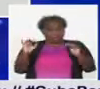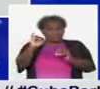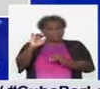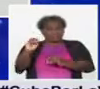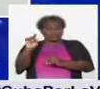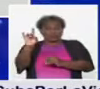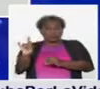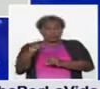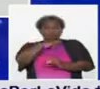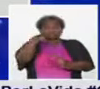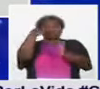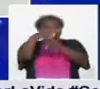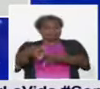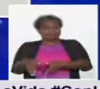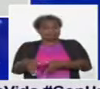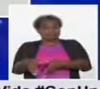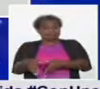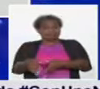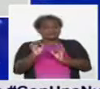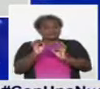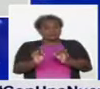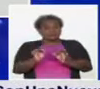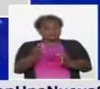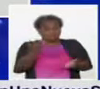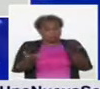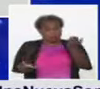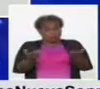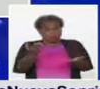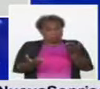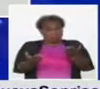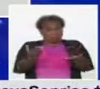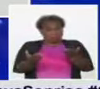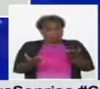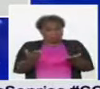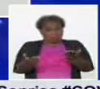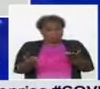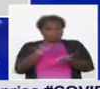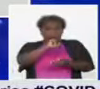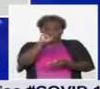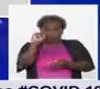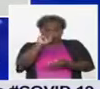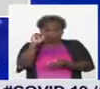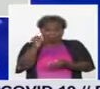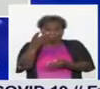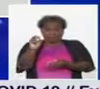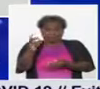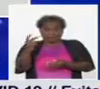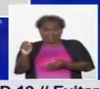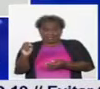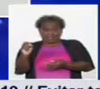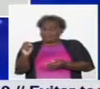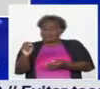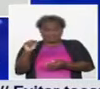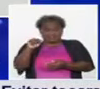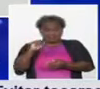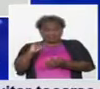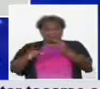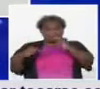fallecidos, y siempre lo tenemos que comparar con lo que habíamos logrado en el año 2020, que fueron